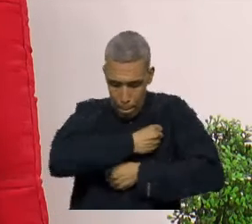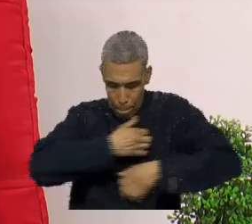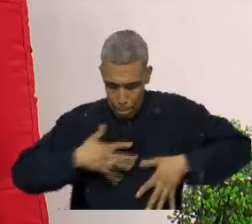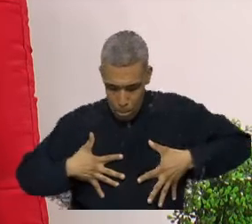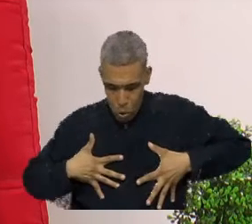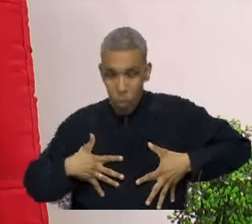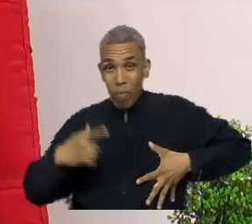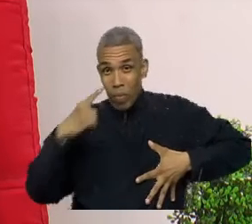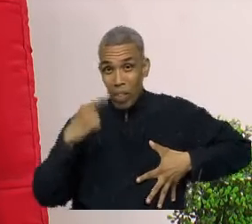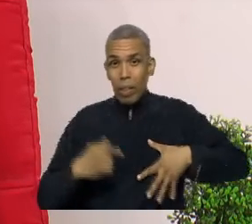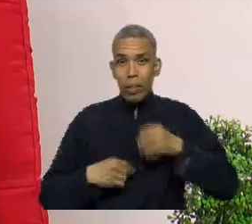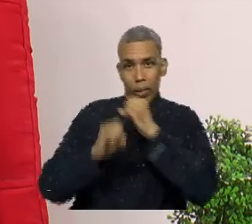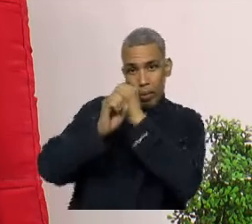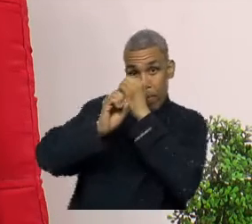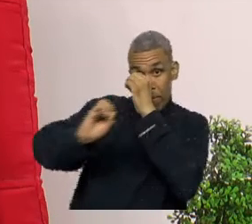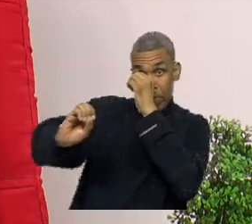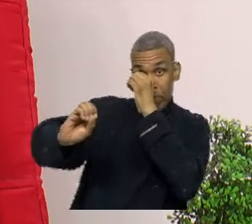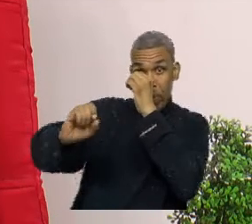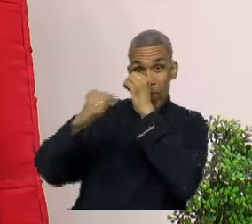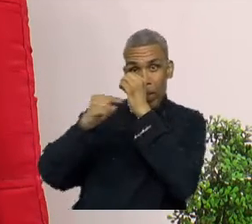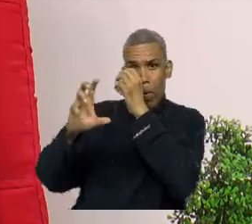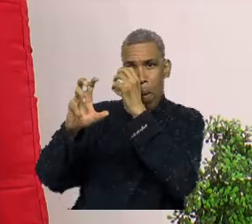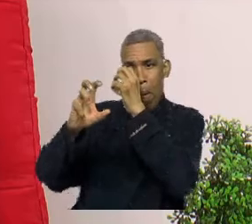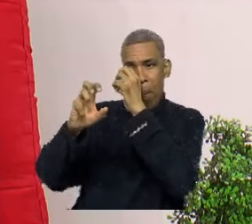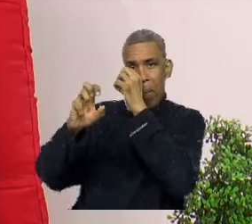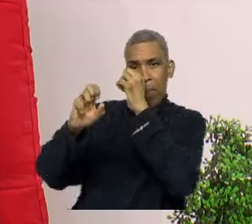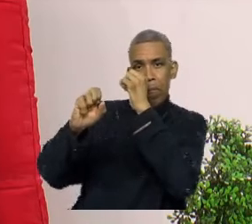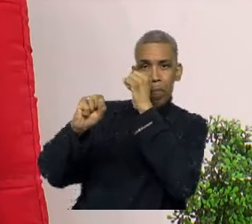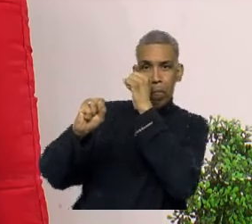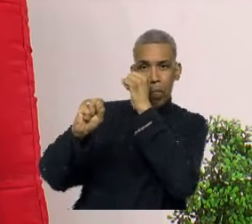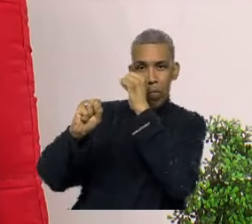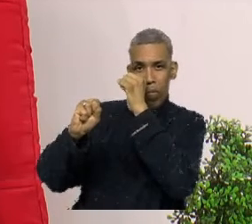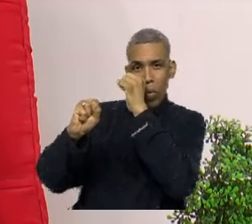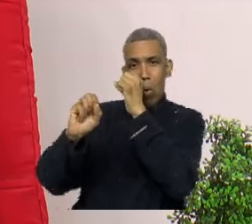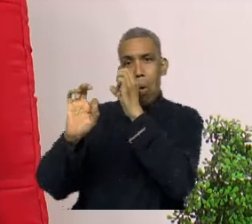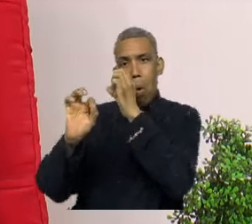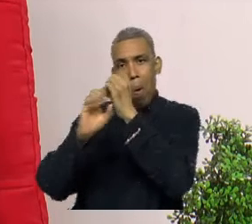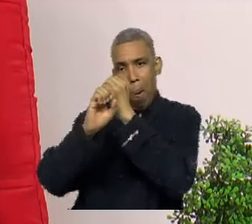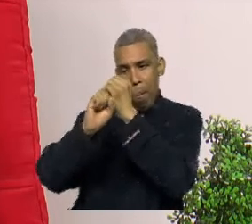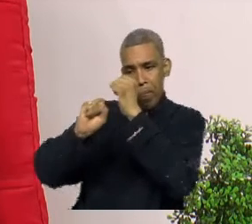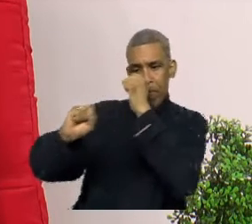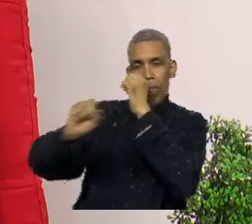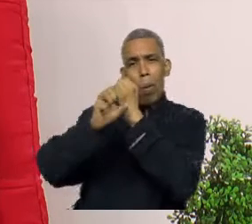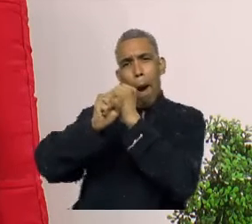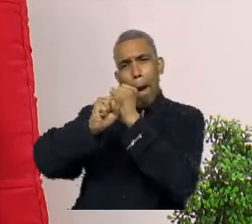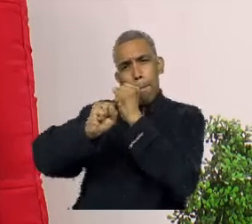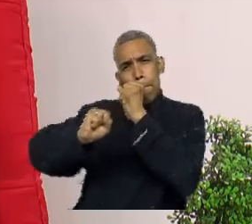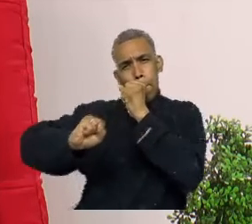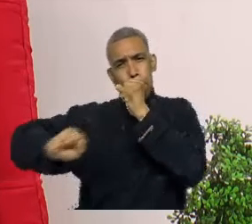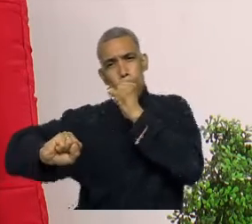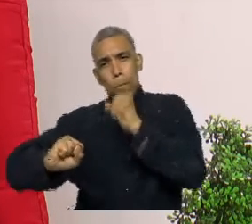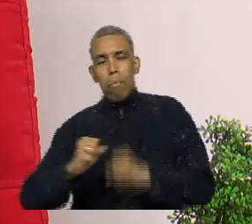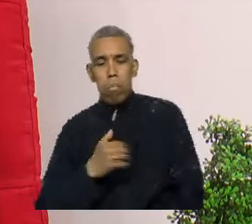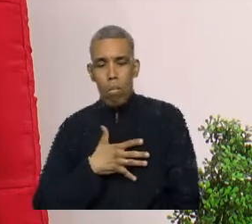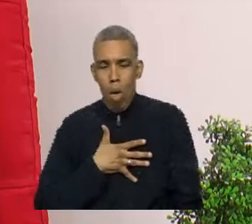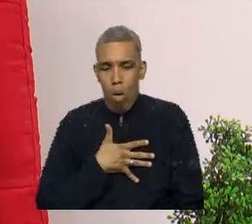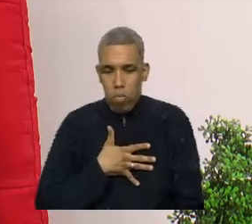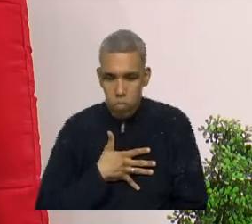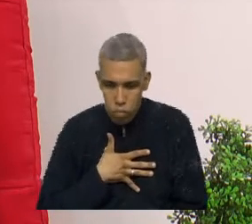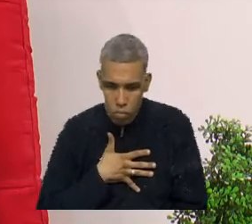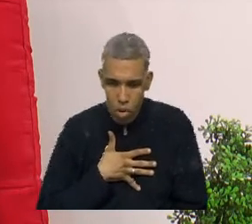primeros que reaccionan, se contraen y cierran el bronquio, de manera que por eso el niño empieza a respirar con